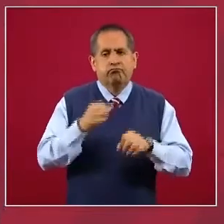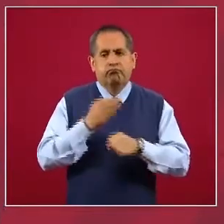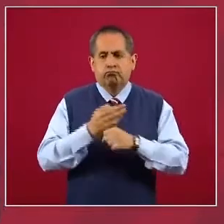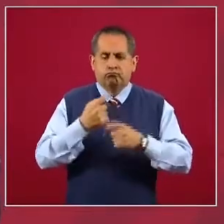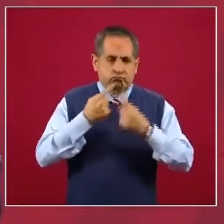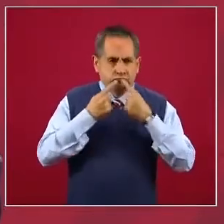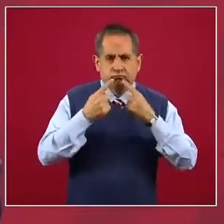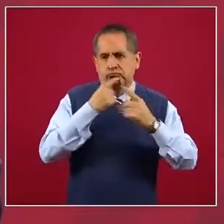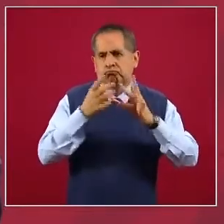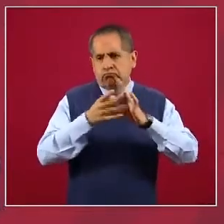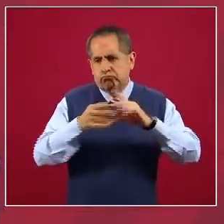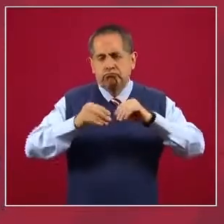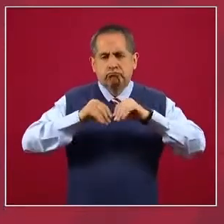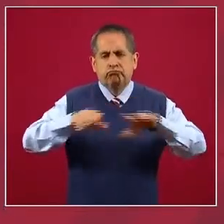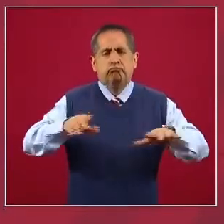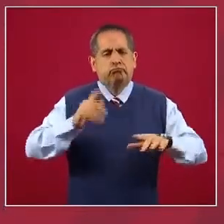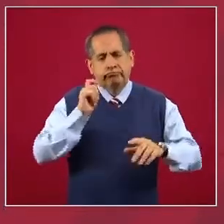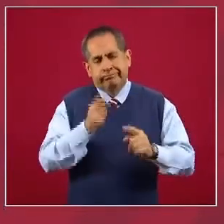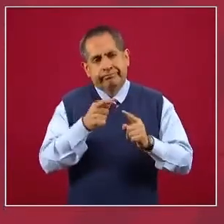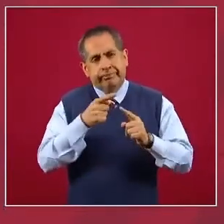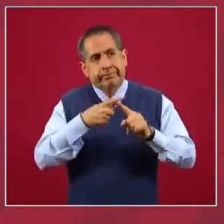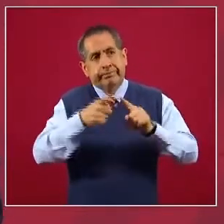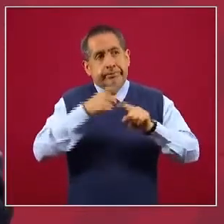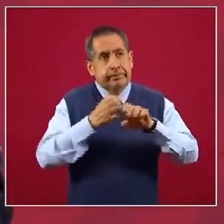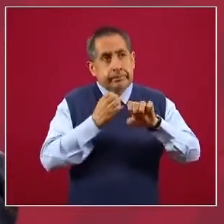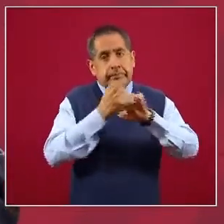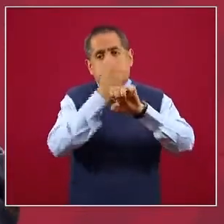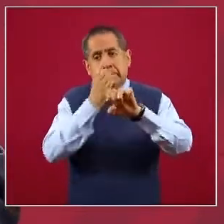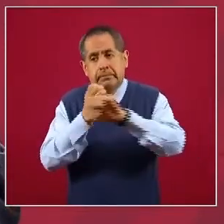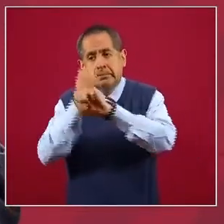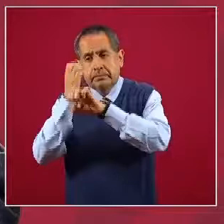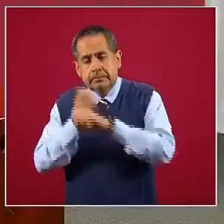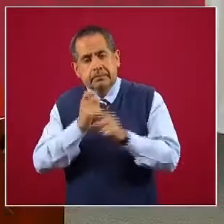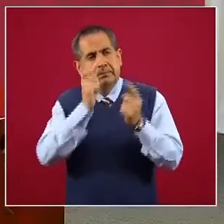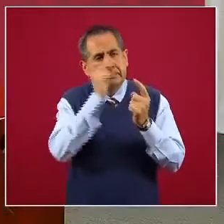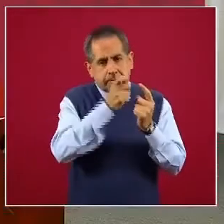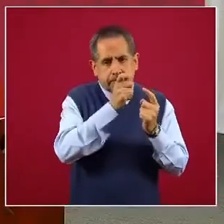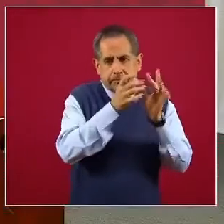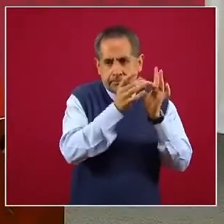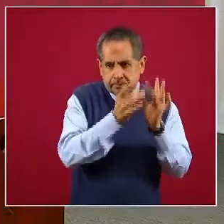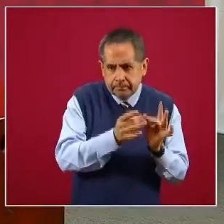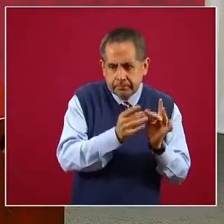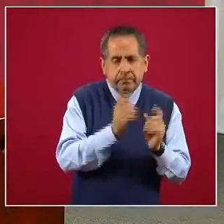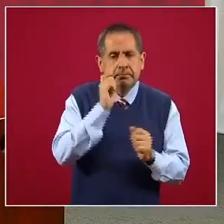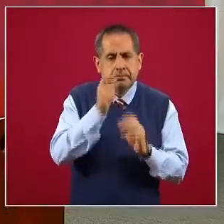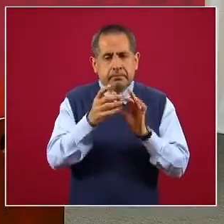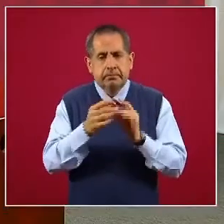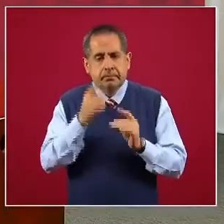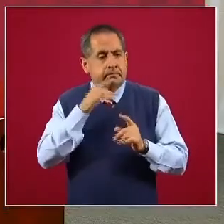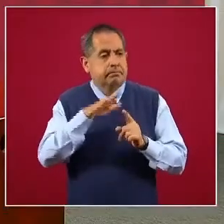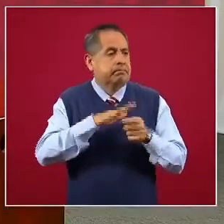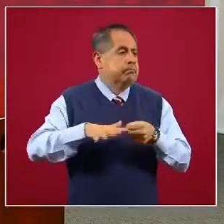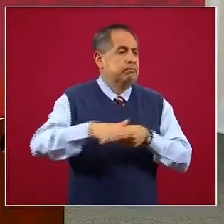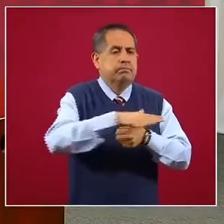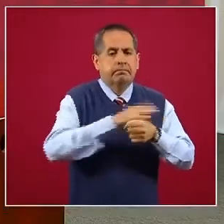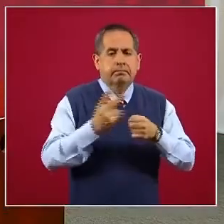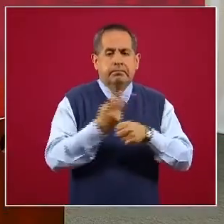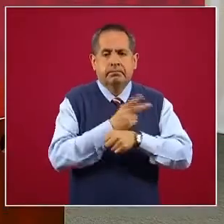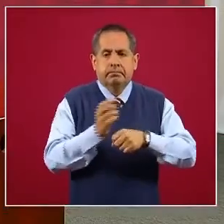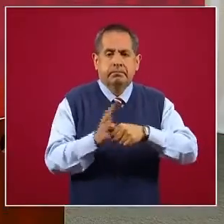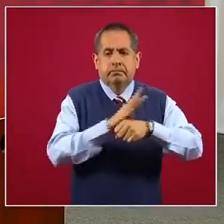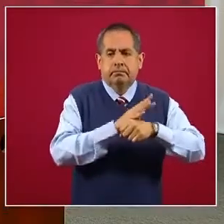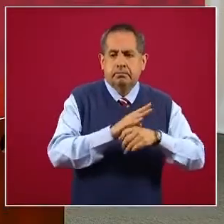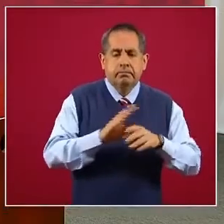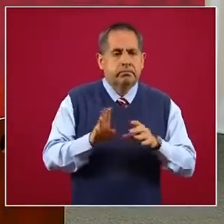esta conversación, donde particularizamos a las entidades federativas, es para ver la situación epidémica y